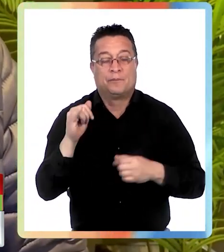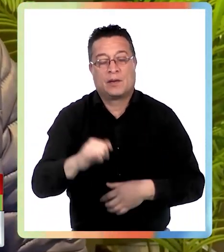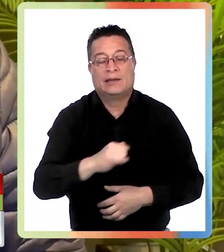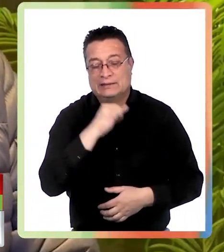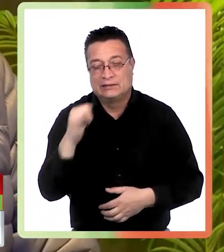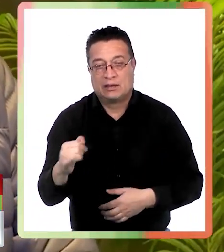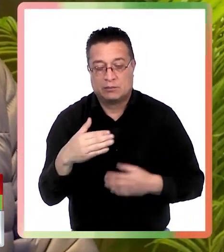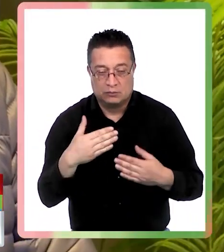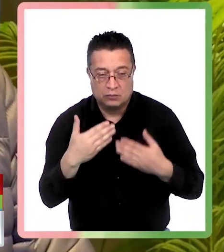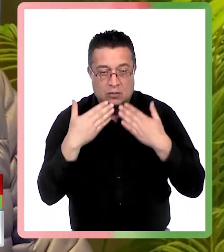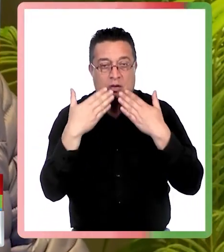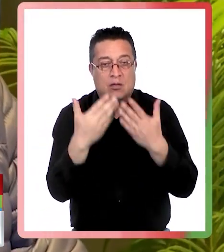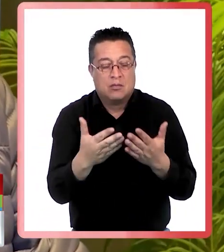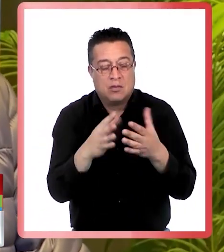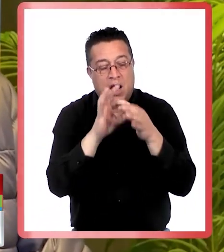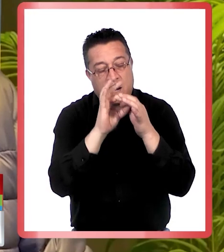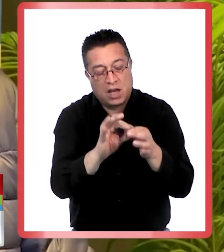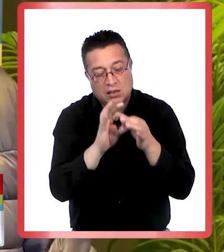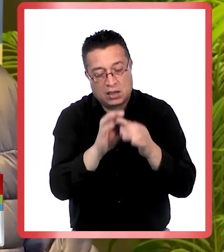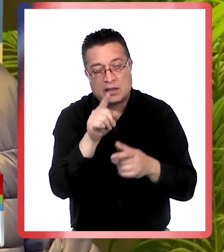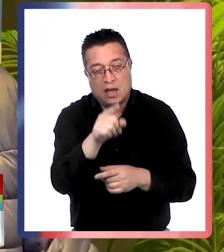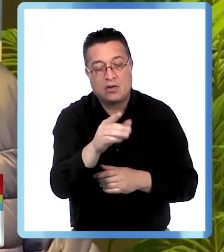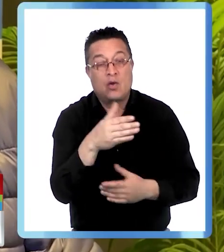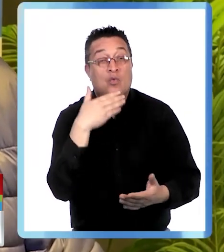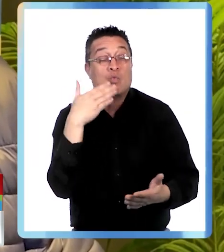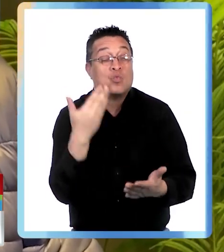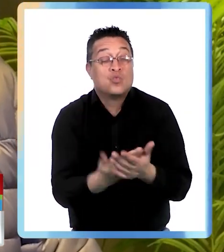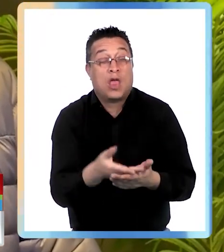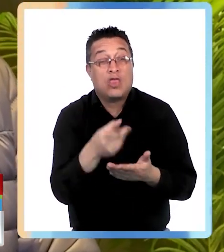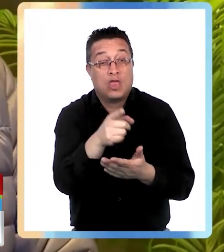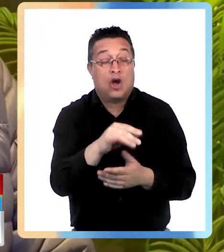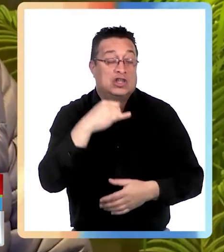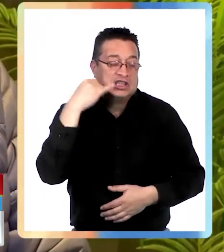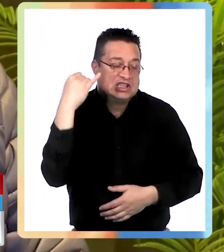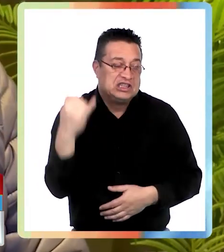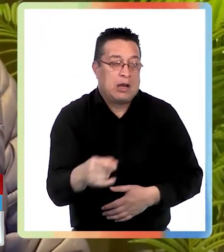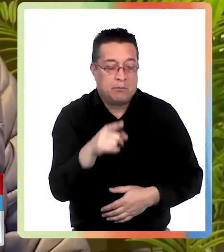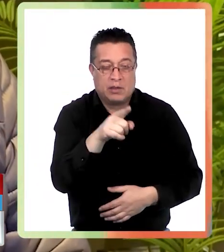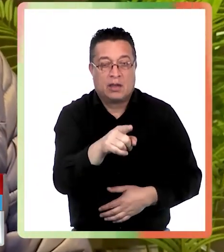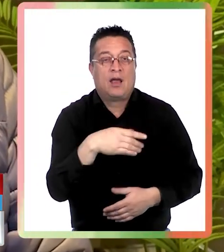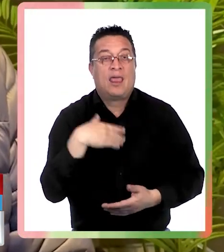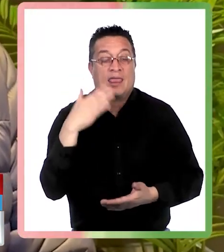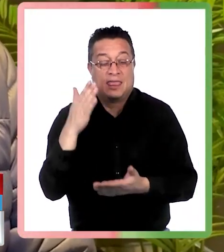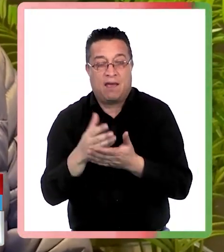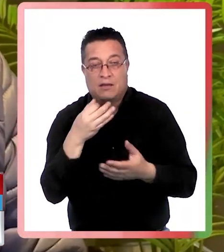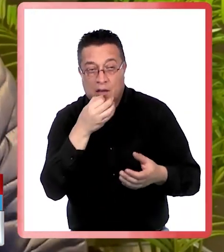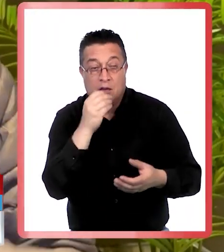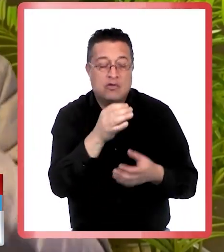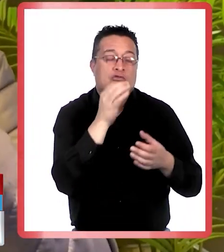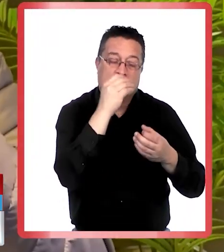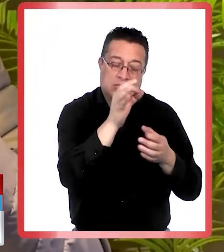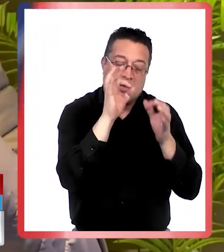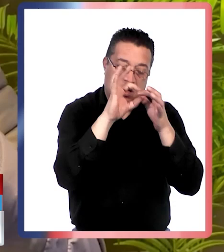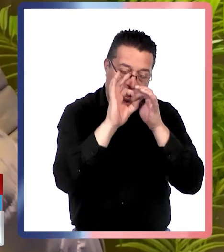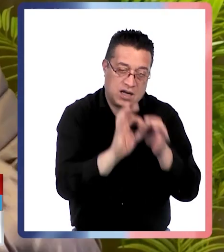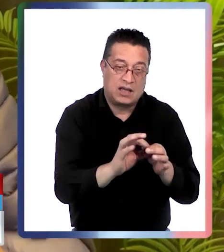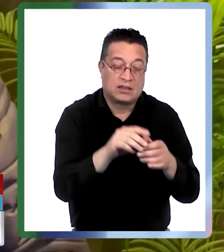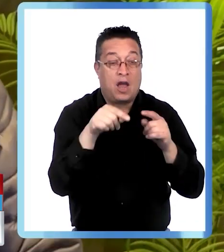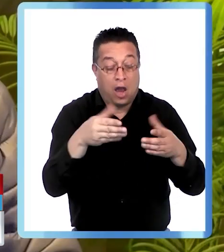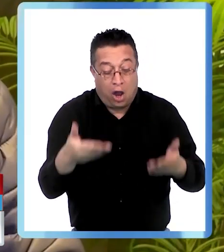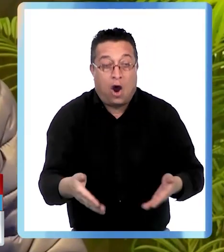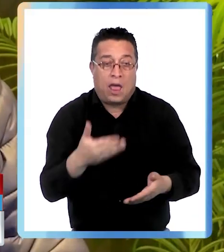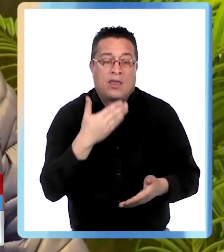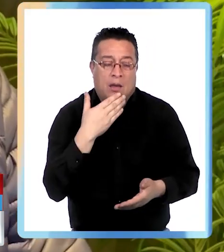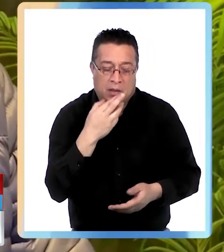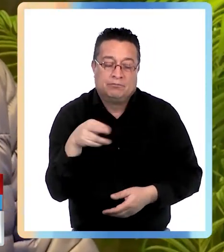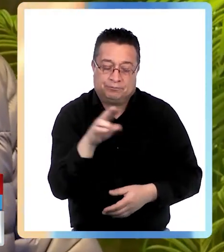est siempre le he entregado agradecimientos a ellos cuando Generalmente tenemos que plantear y en esta